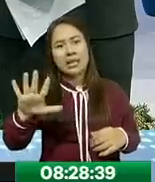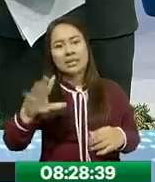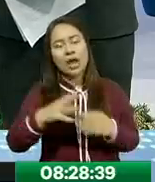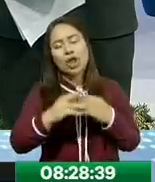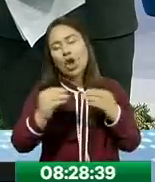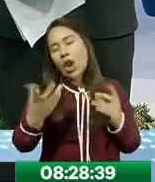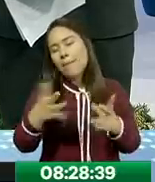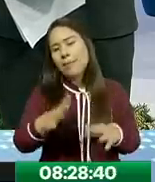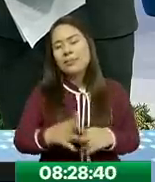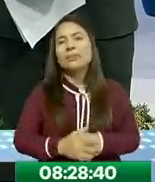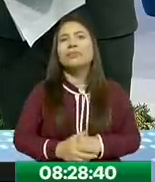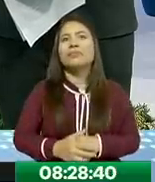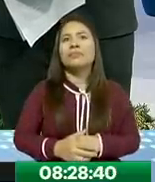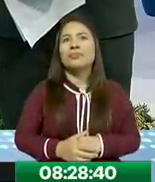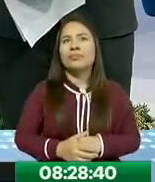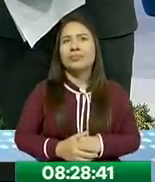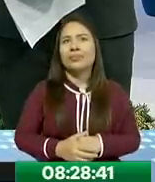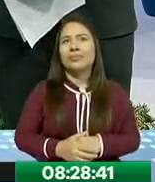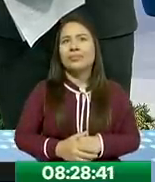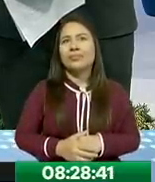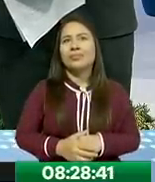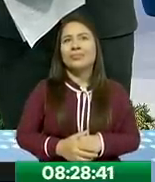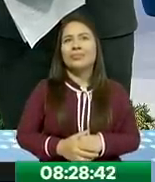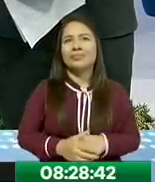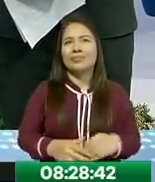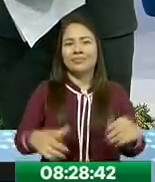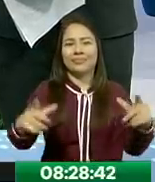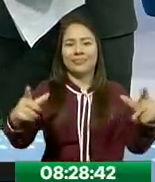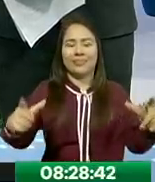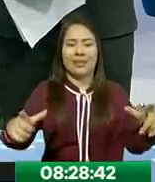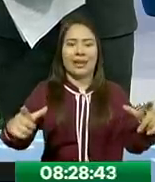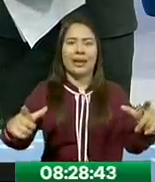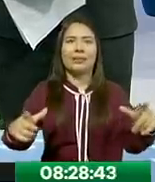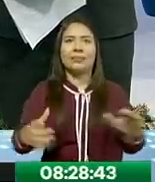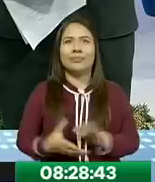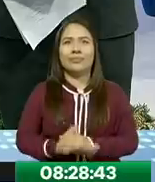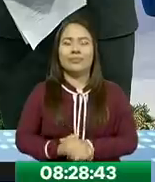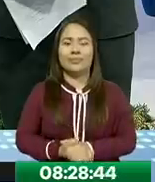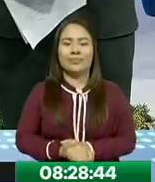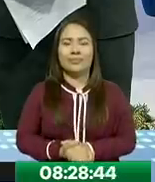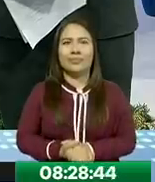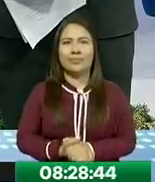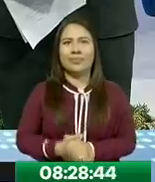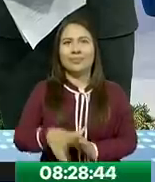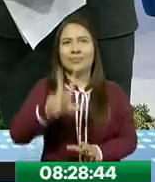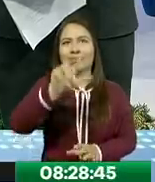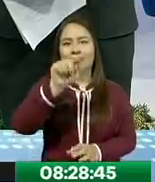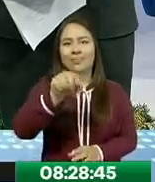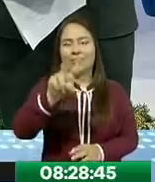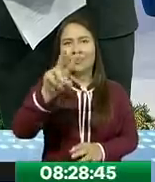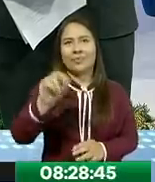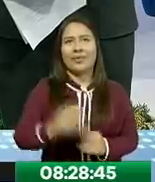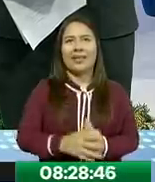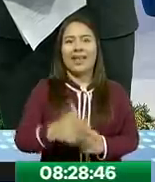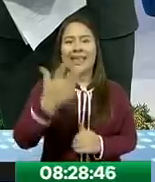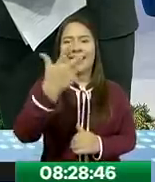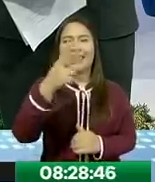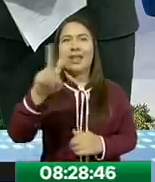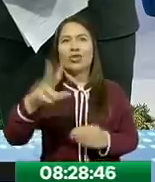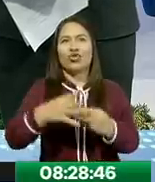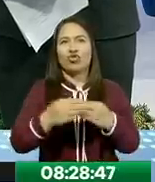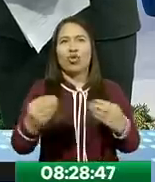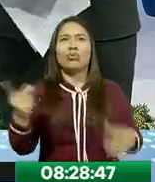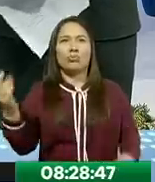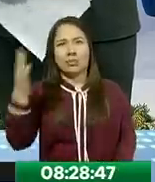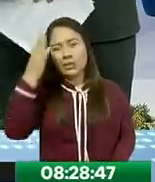las matemáticas, don Walter me va a decir, si la piernita es de 10 libras. Ya. $3.20, ¿cuánto es? $32. Eso,